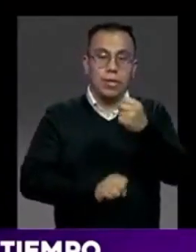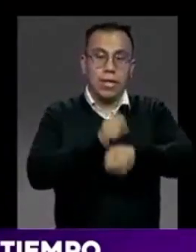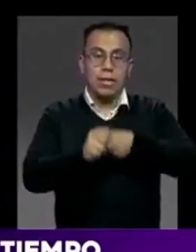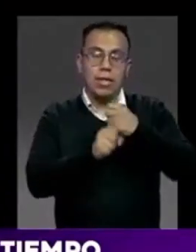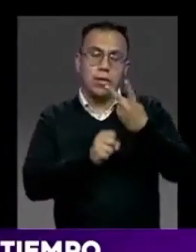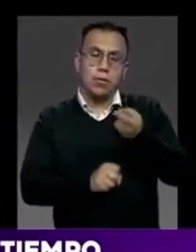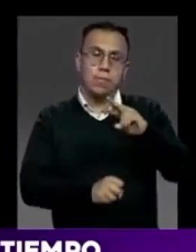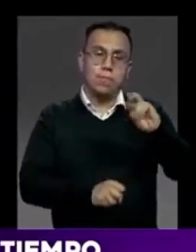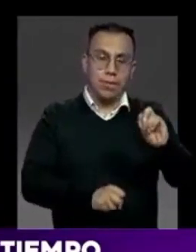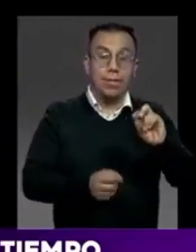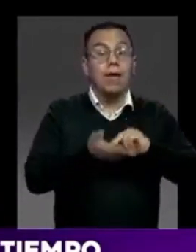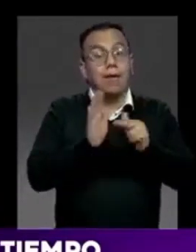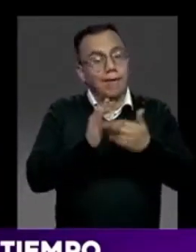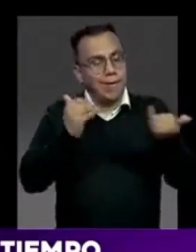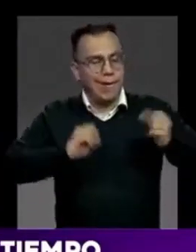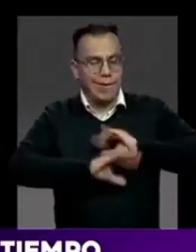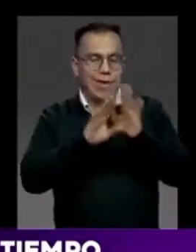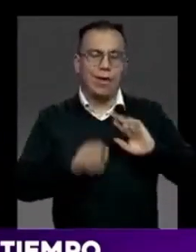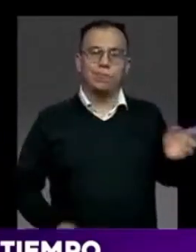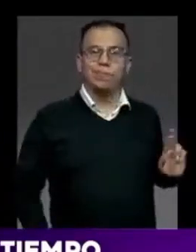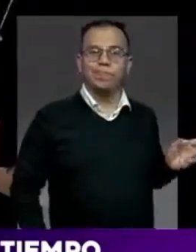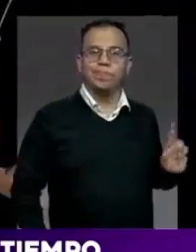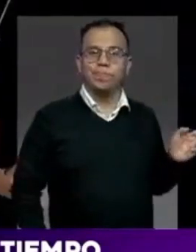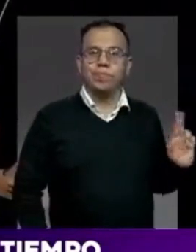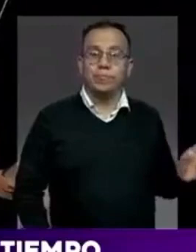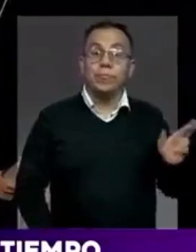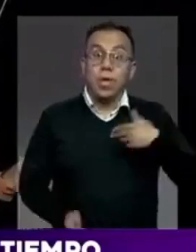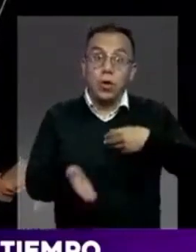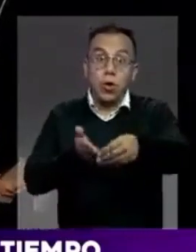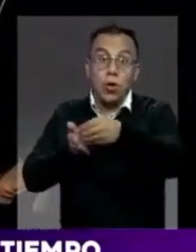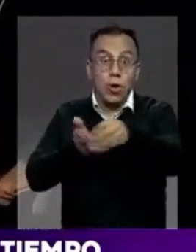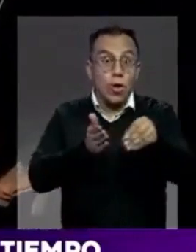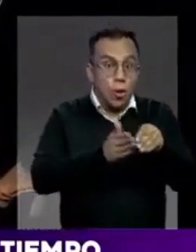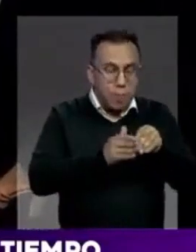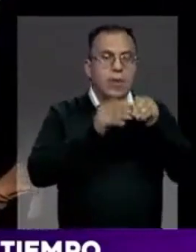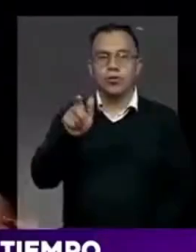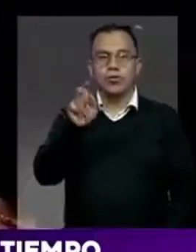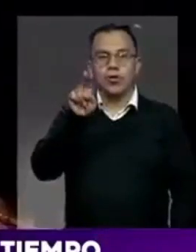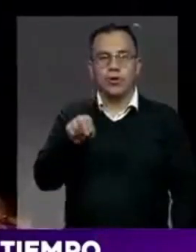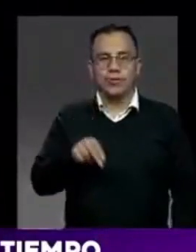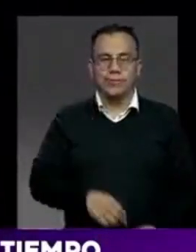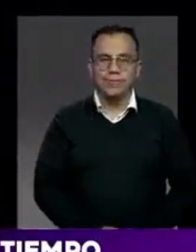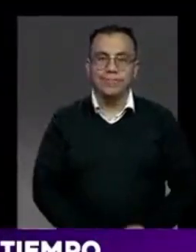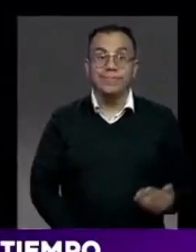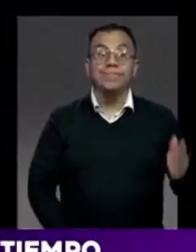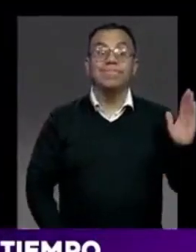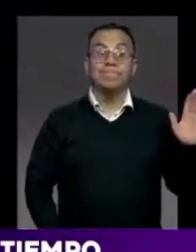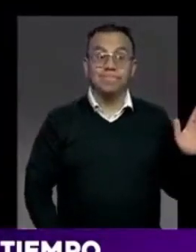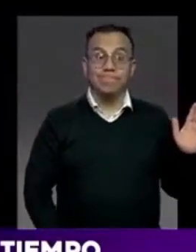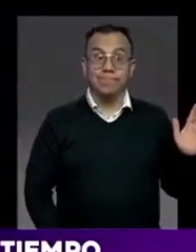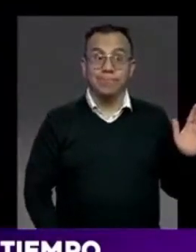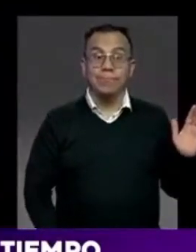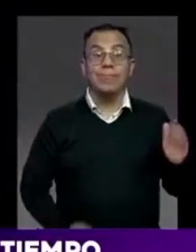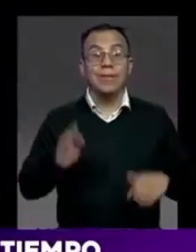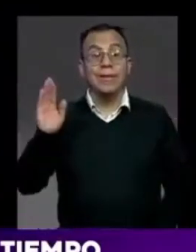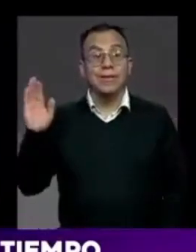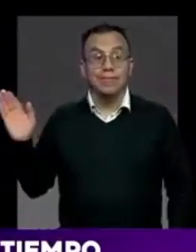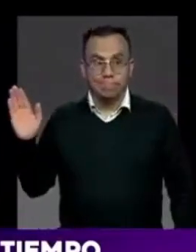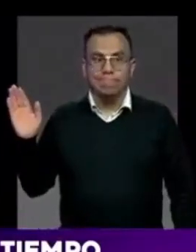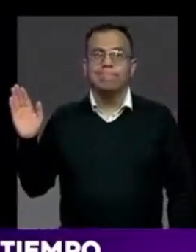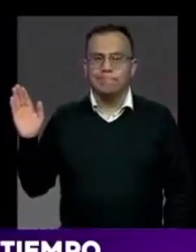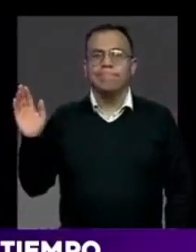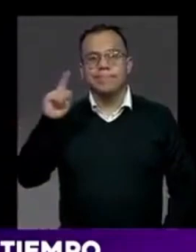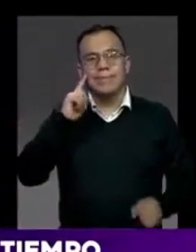año 2020 que permite obviamente esta facultad de las compras públicas a favor de los campesinos desarrollo agrícola de colombia que hemos